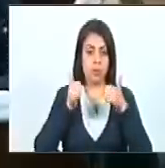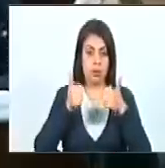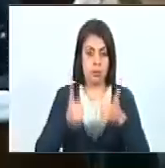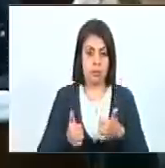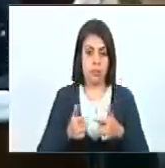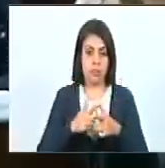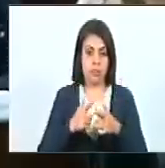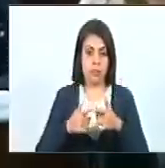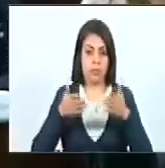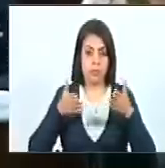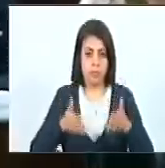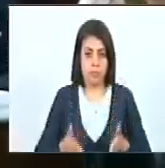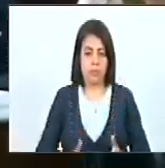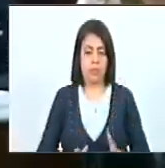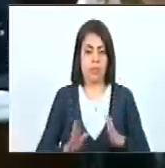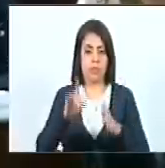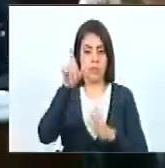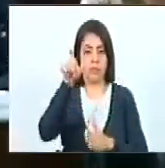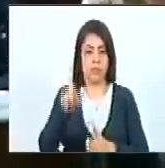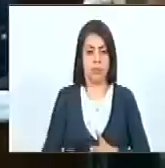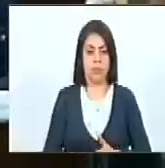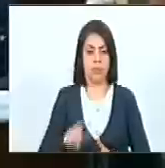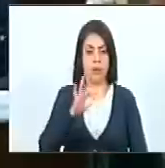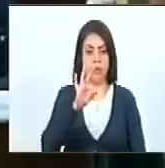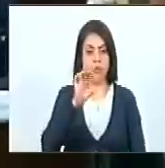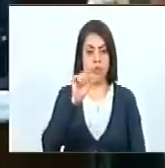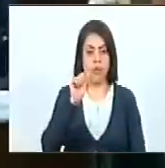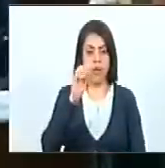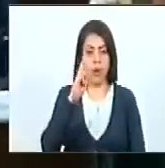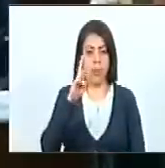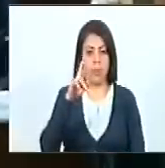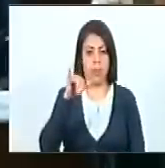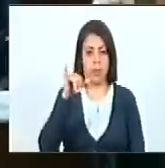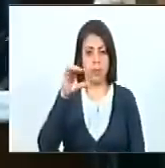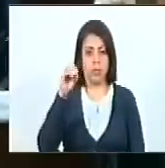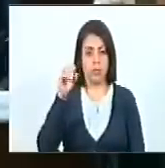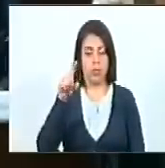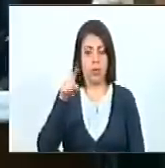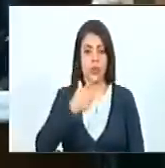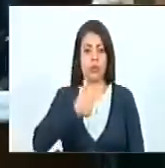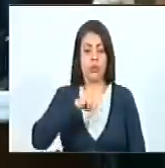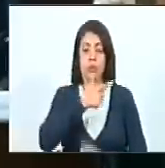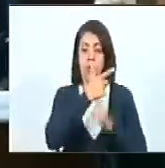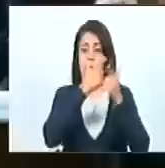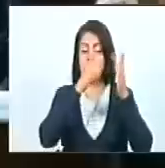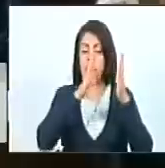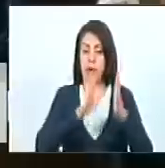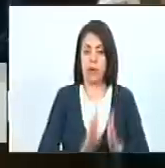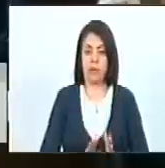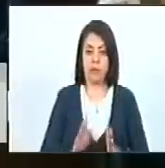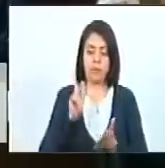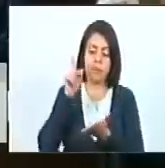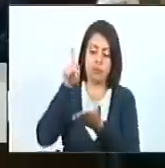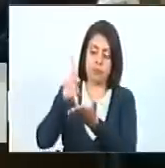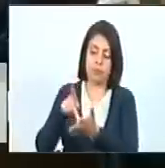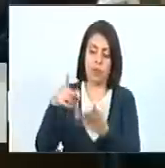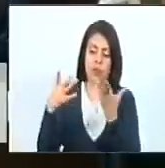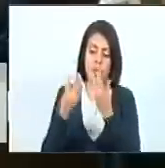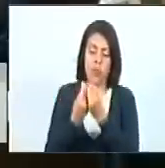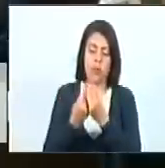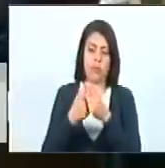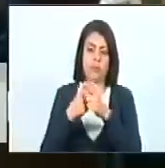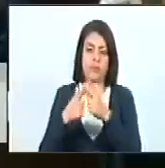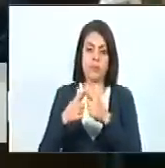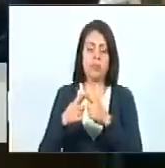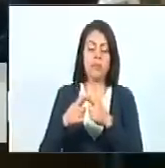donde nació nuestro hermano, camarada Fabricio Ojeda, y nuestro libertador estuvo allí, pasó por